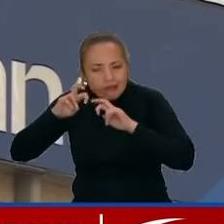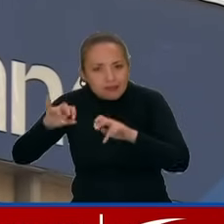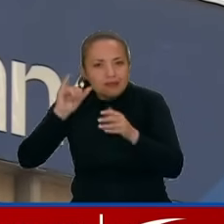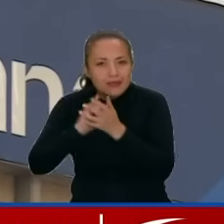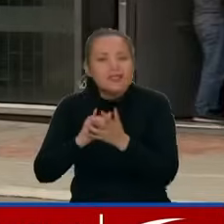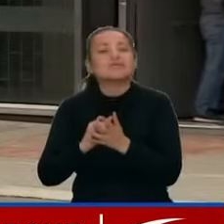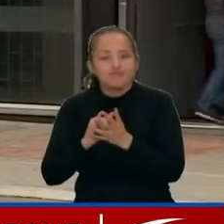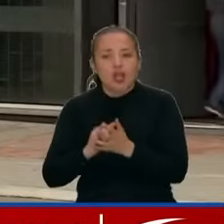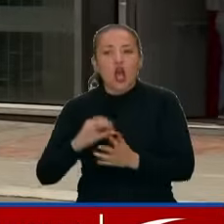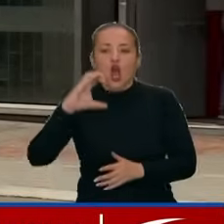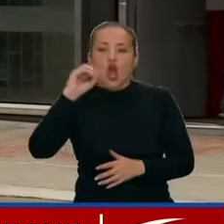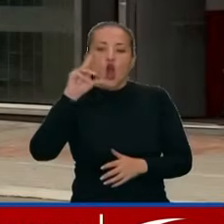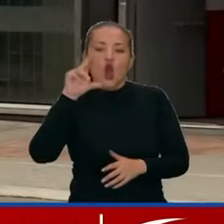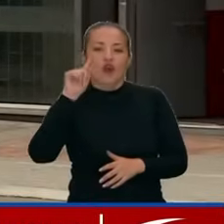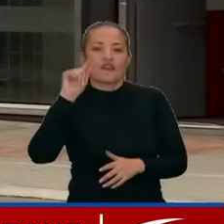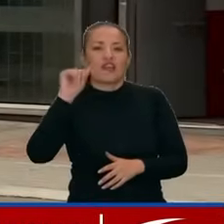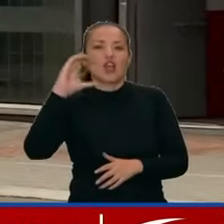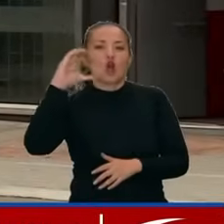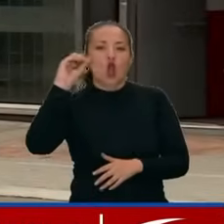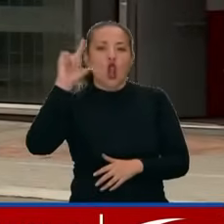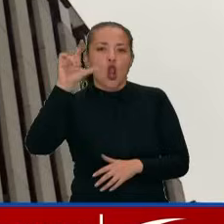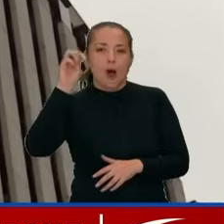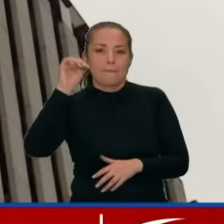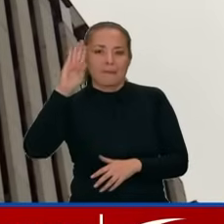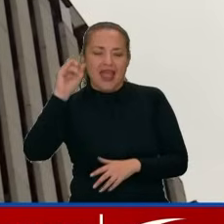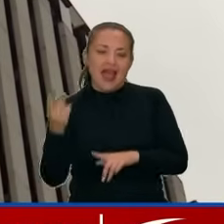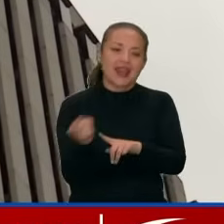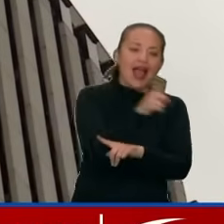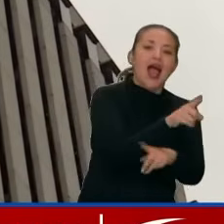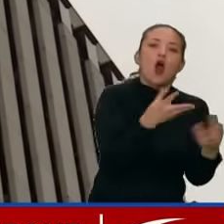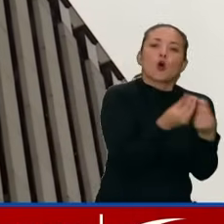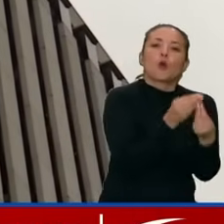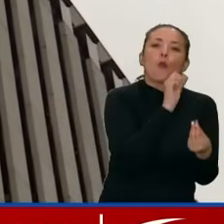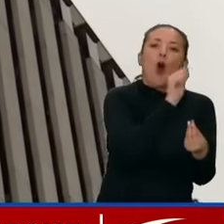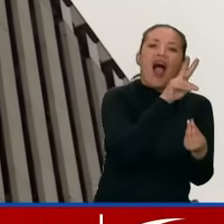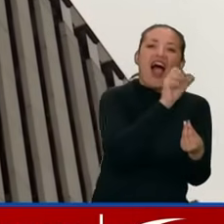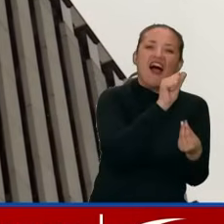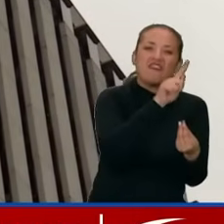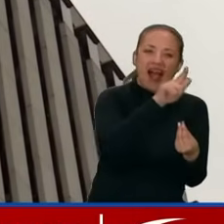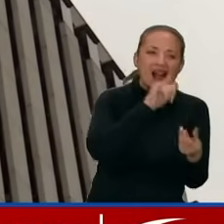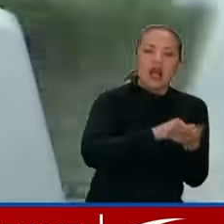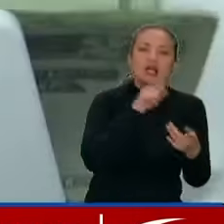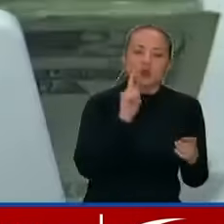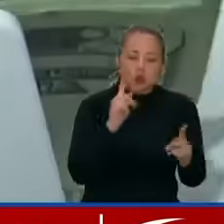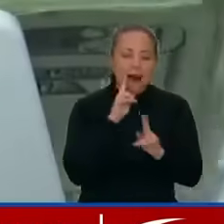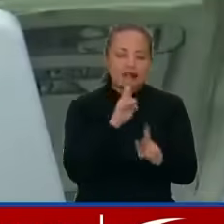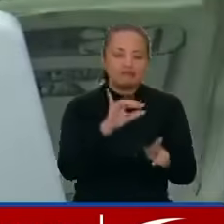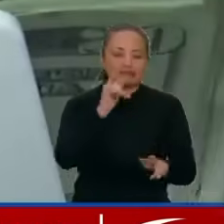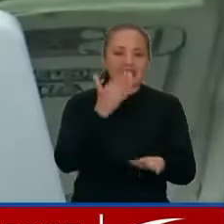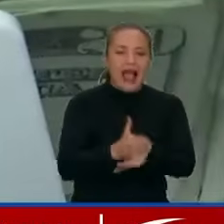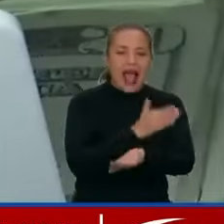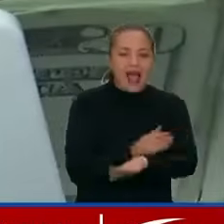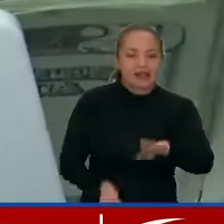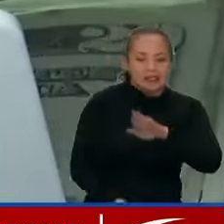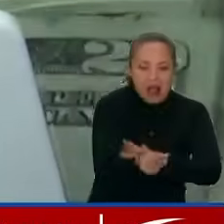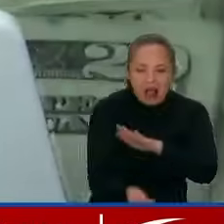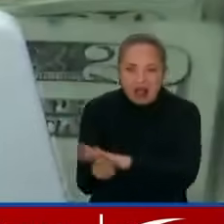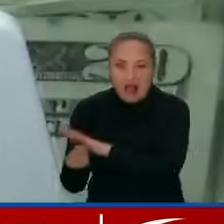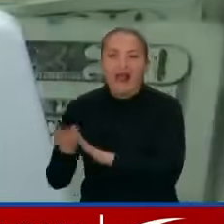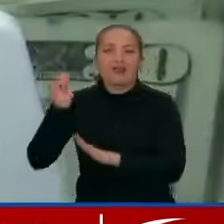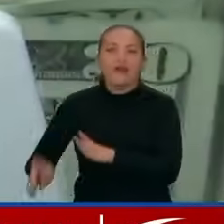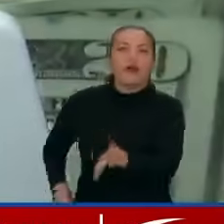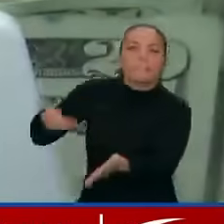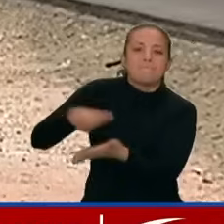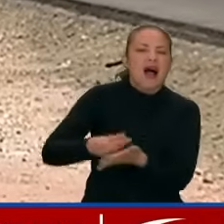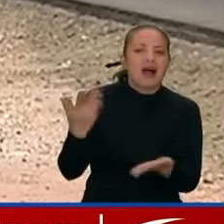con corfi colombiana y el grupo aval que al haber reconocido su responsabilidad en el pago de sobornos tendrán que pagar 60 millones de dólares